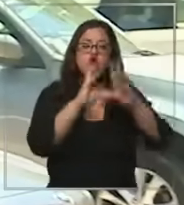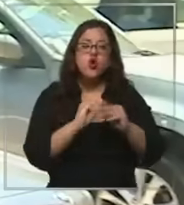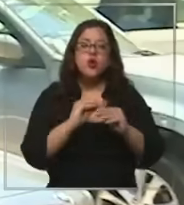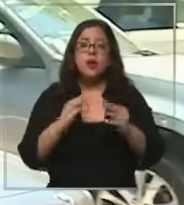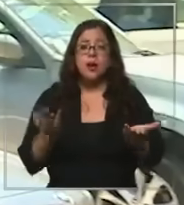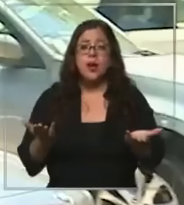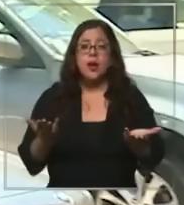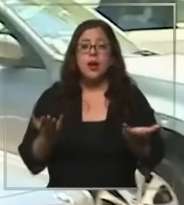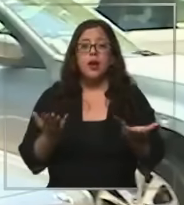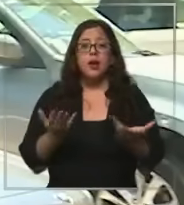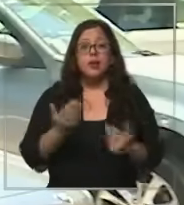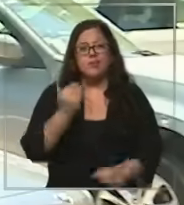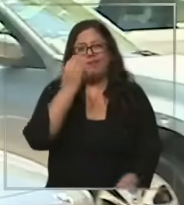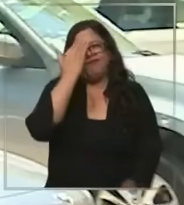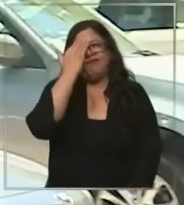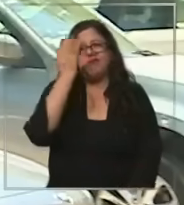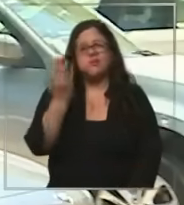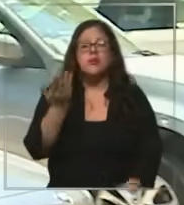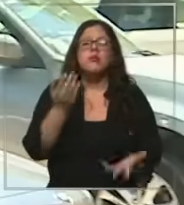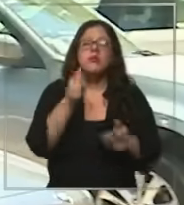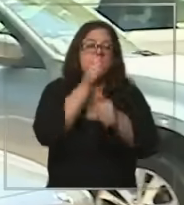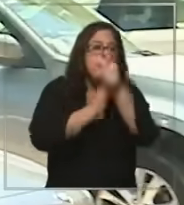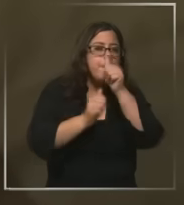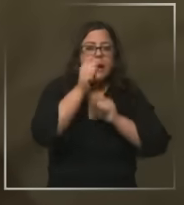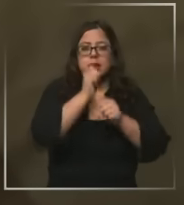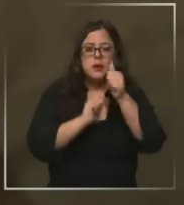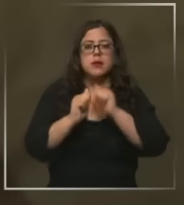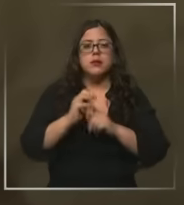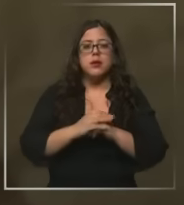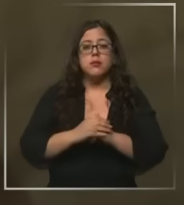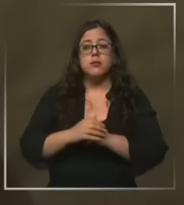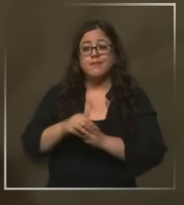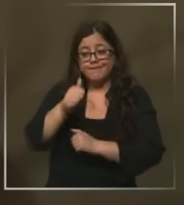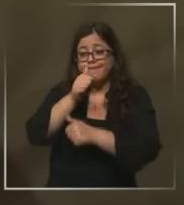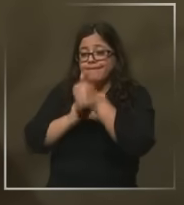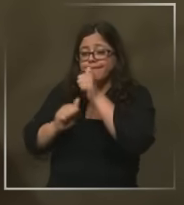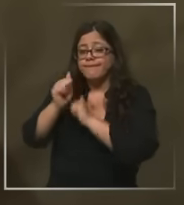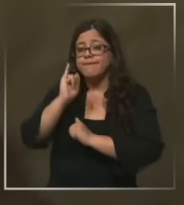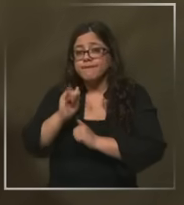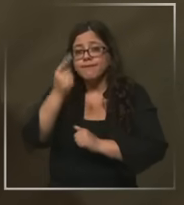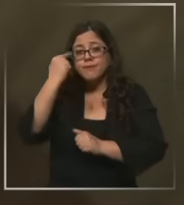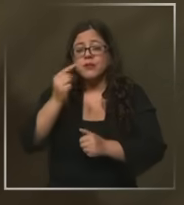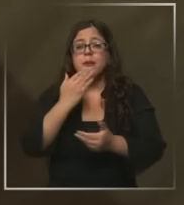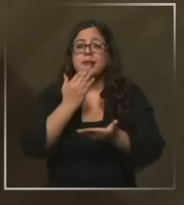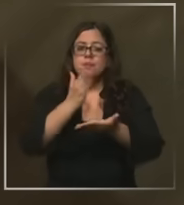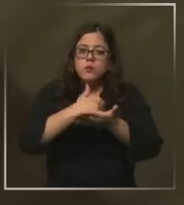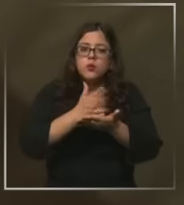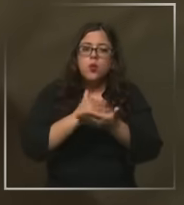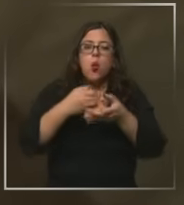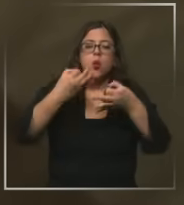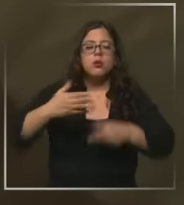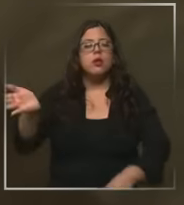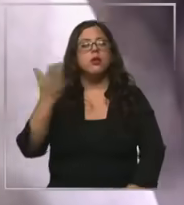bien, bien desagradable, así que va a haber que tener mucha paciencia con lo que se nos viene ahora. Paciencia, pero sobre todo preparación para una